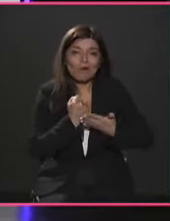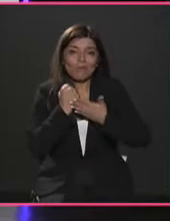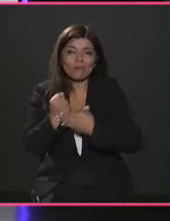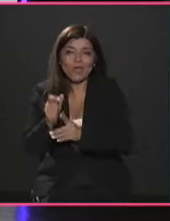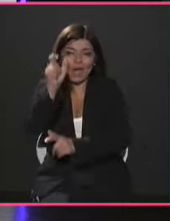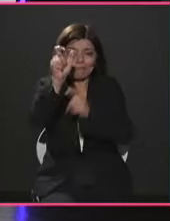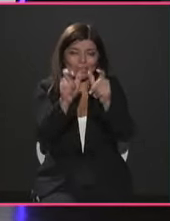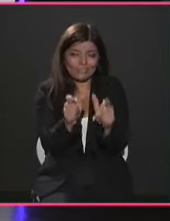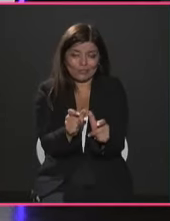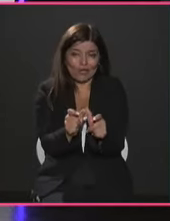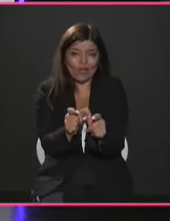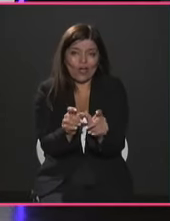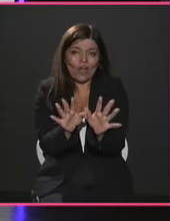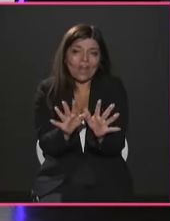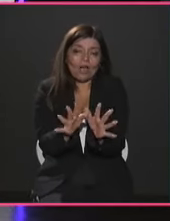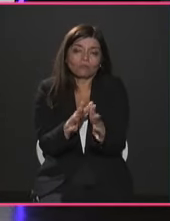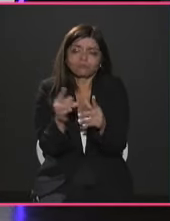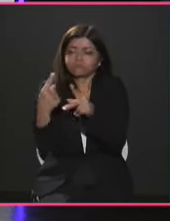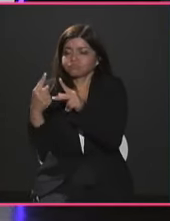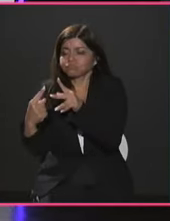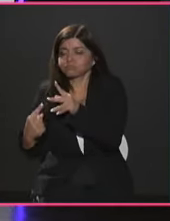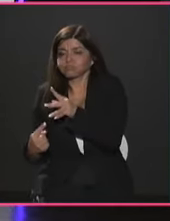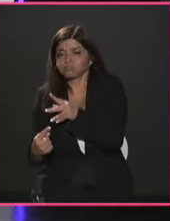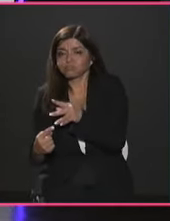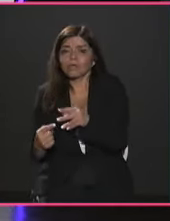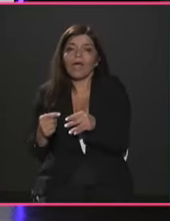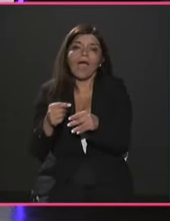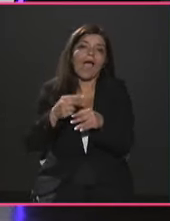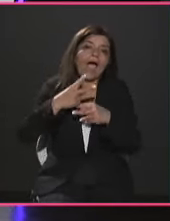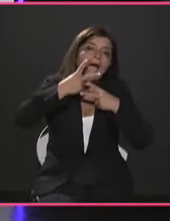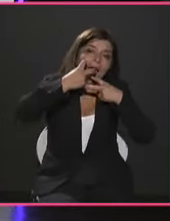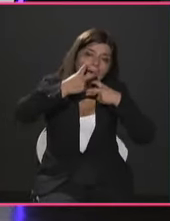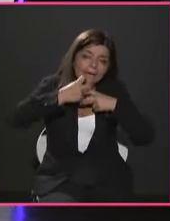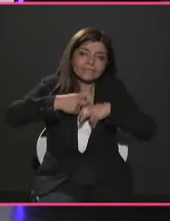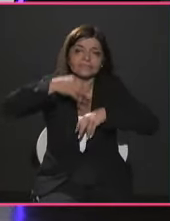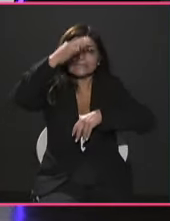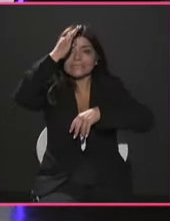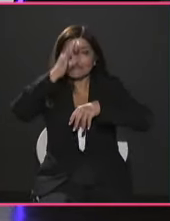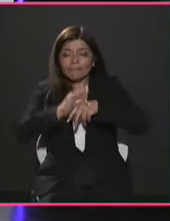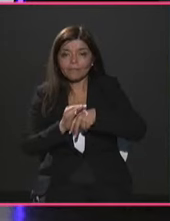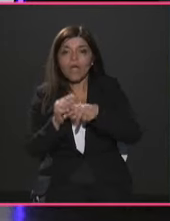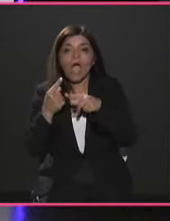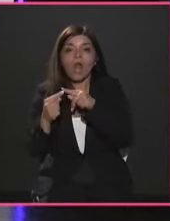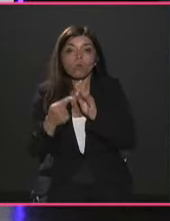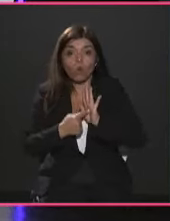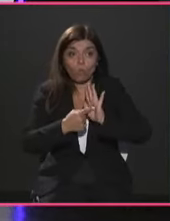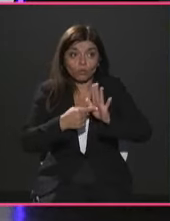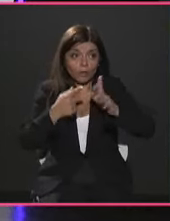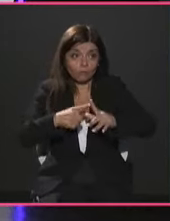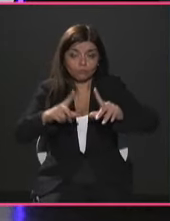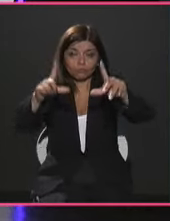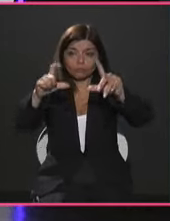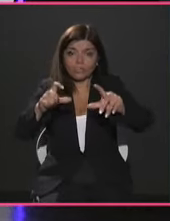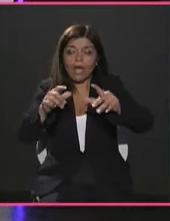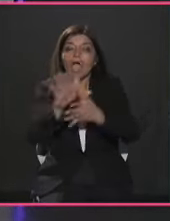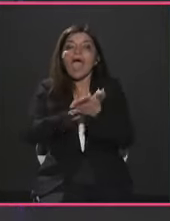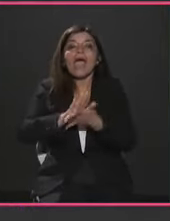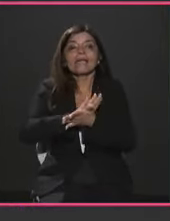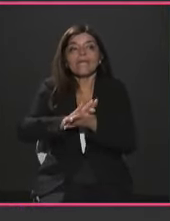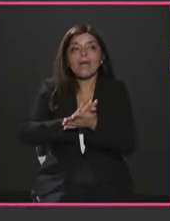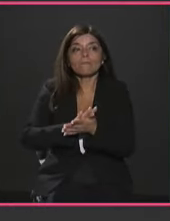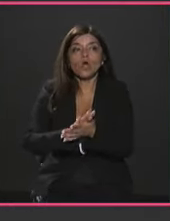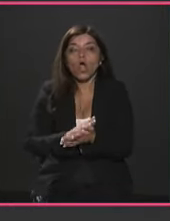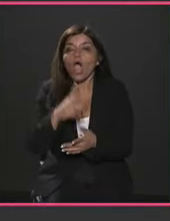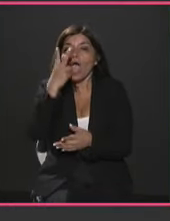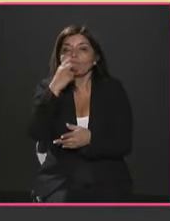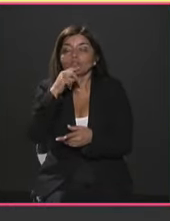pacientes de una gran variedad de distintos tipos de infecciones algunos que mostramos acá en esta diapositiva por ejemplo como por ejemplo